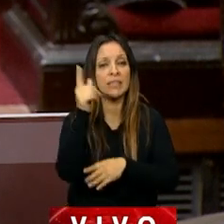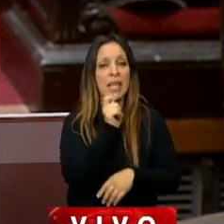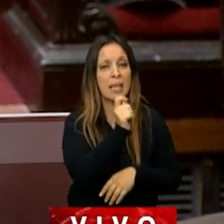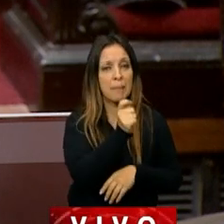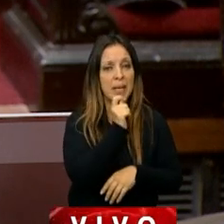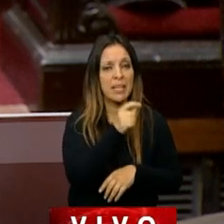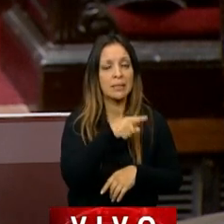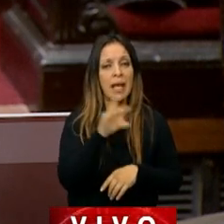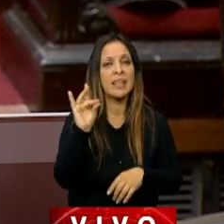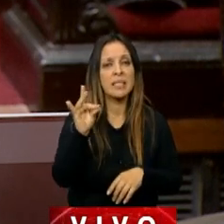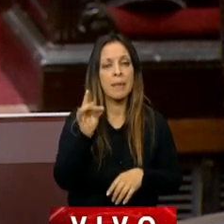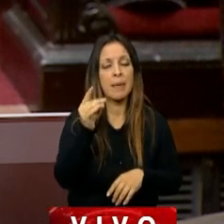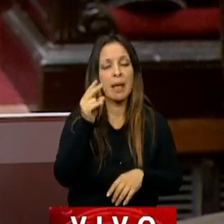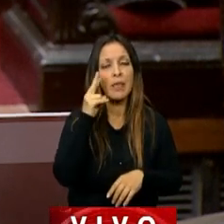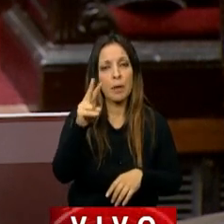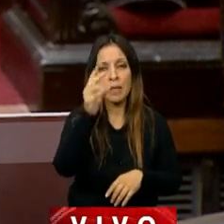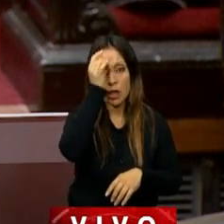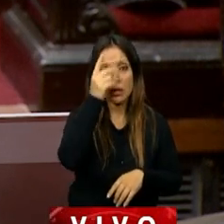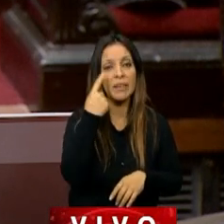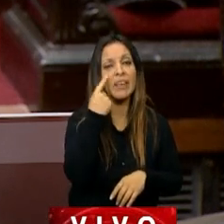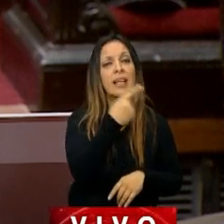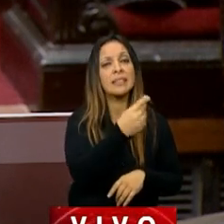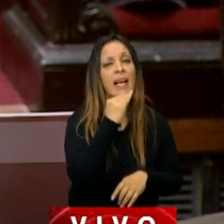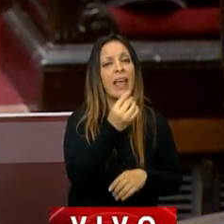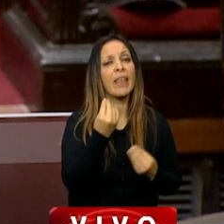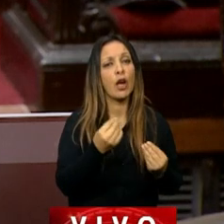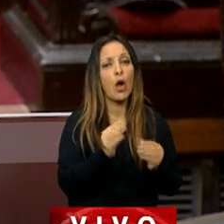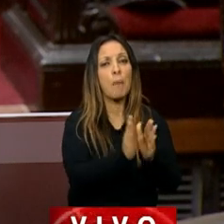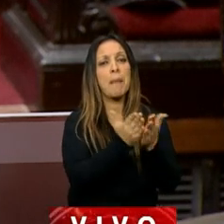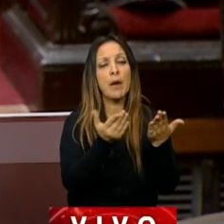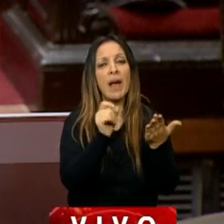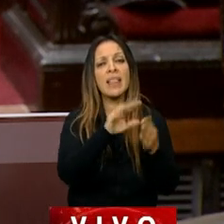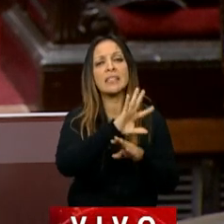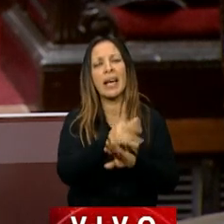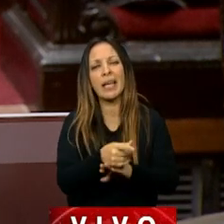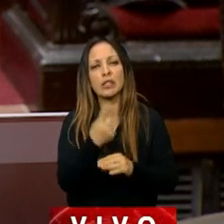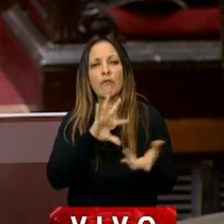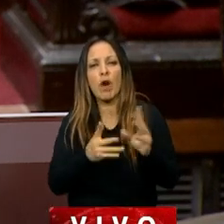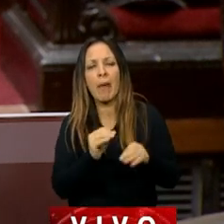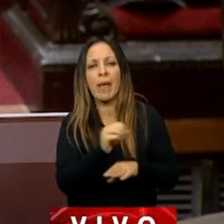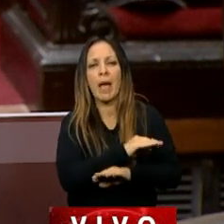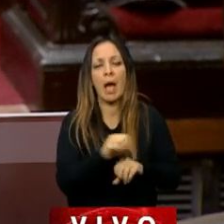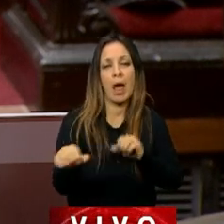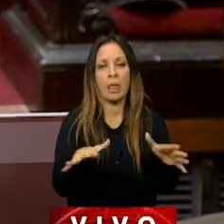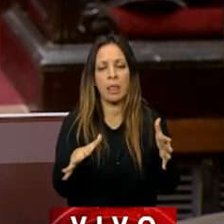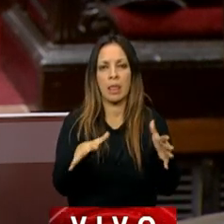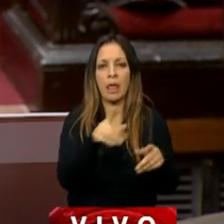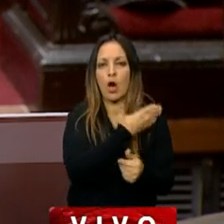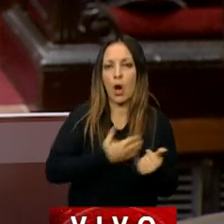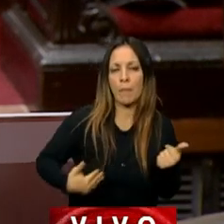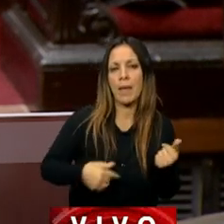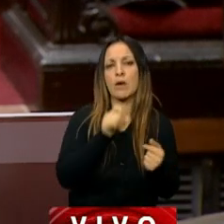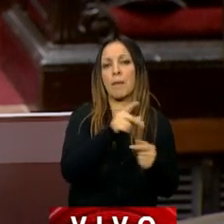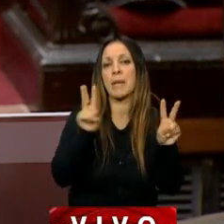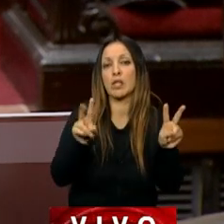prensa, diciembre del 2012, léanlo. Manual de saqueos y desestabilización de gobiernos peronista que